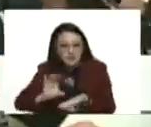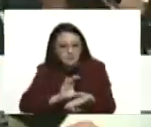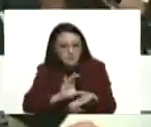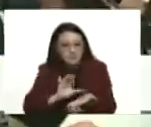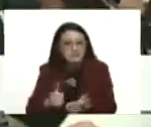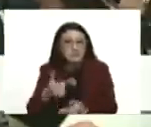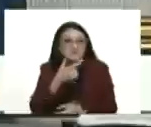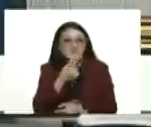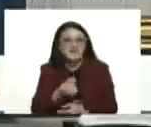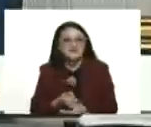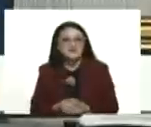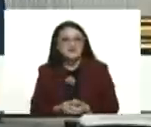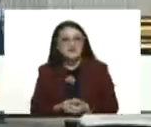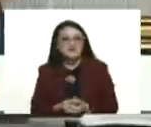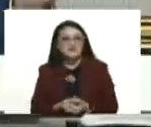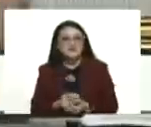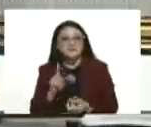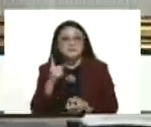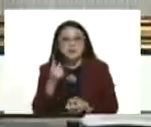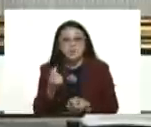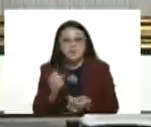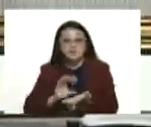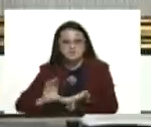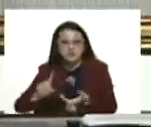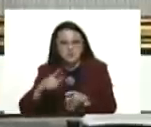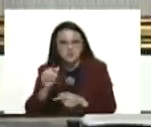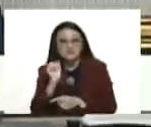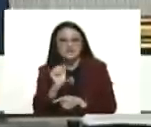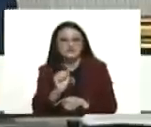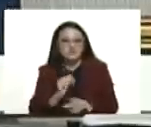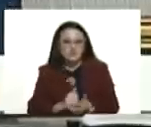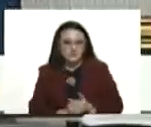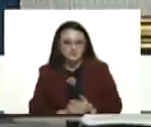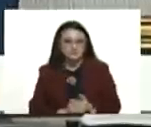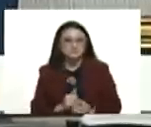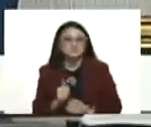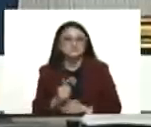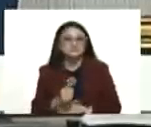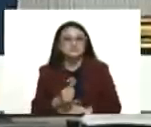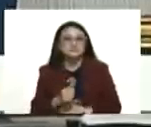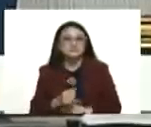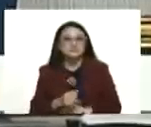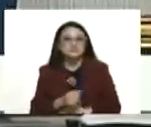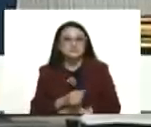Primero es la plata, después es la traición. Si no, pregúntenle a Rafael Ramírez.